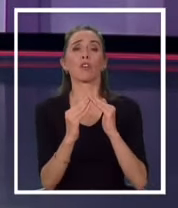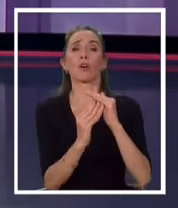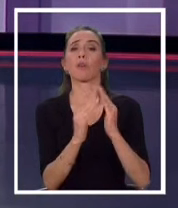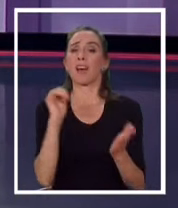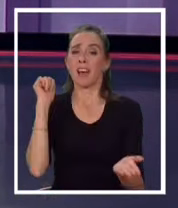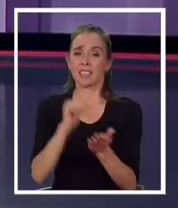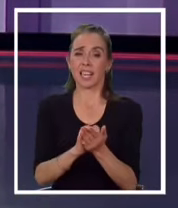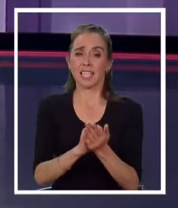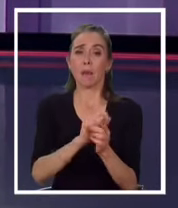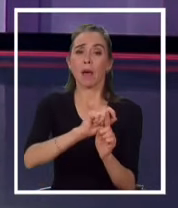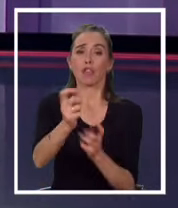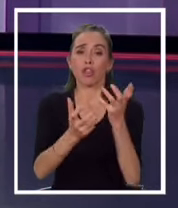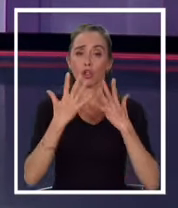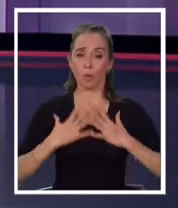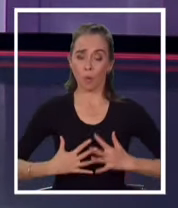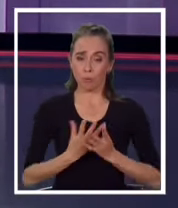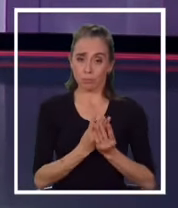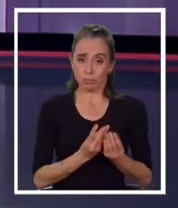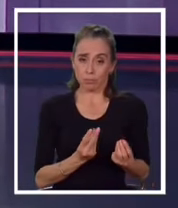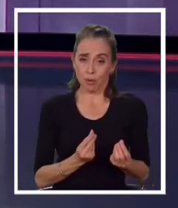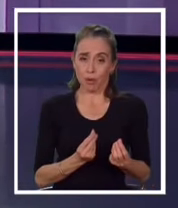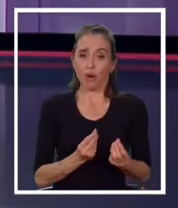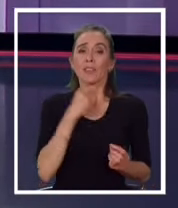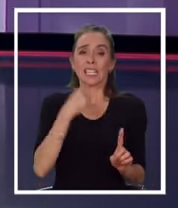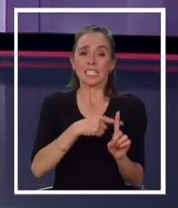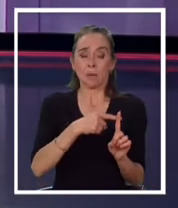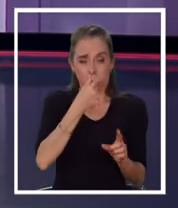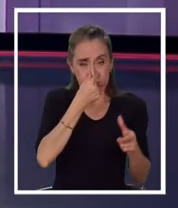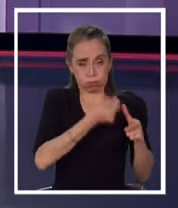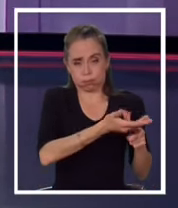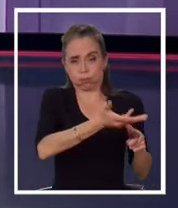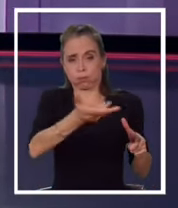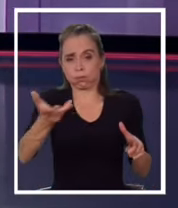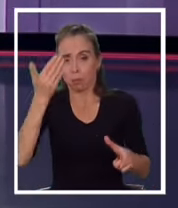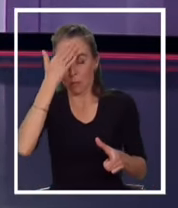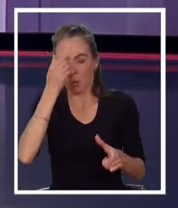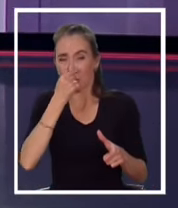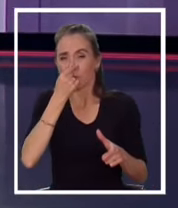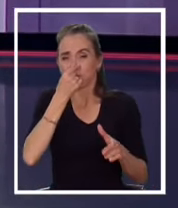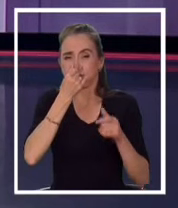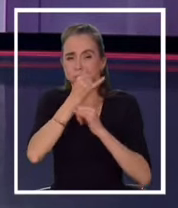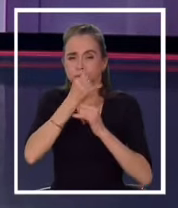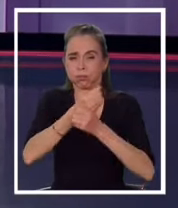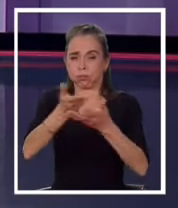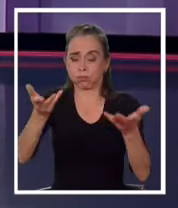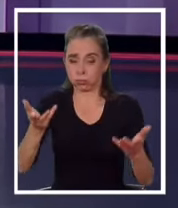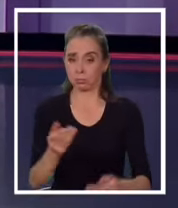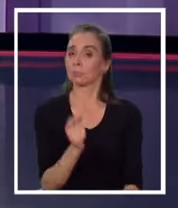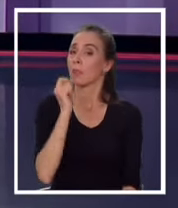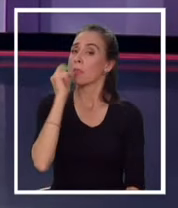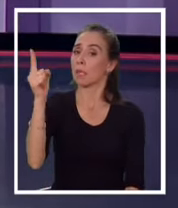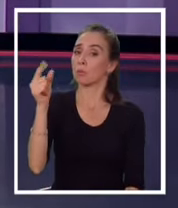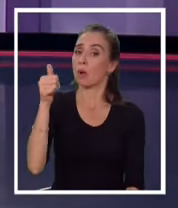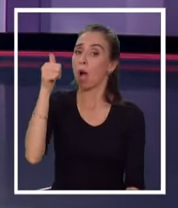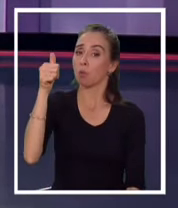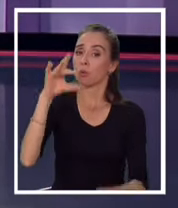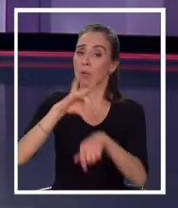emana del cinerario del Camposanto y se preocupan por la posible contaminación. Denunciamos ante la autoridad